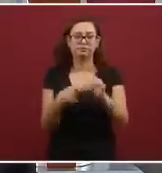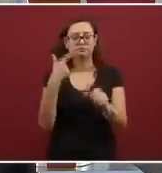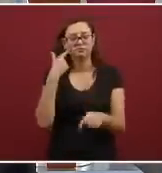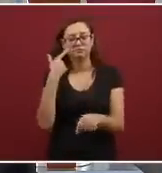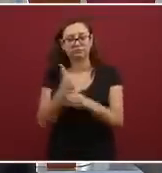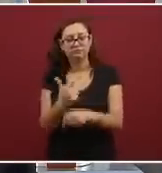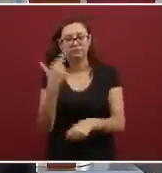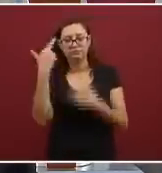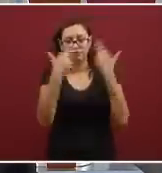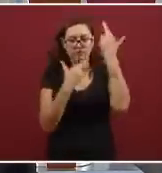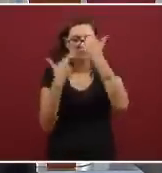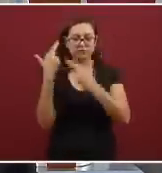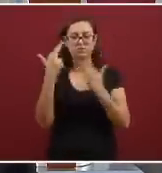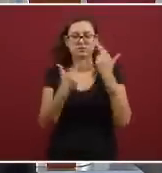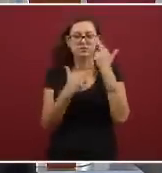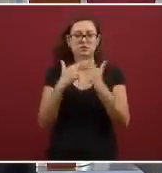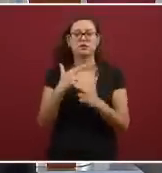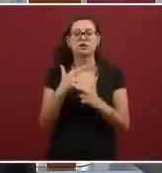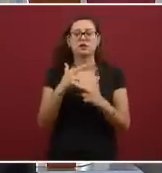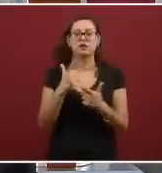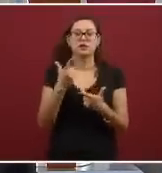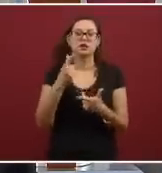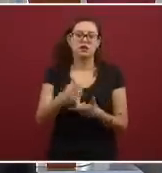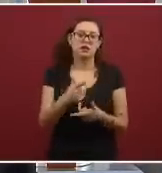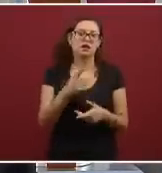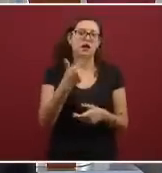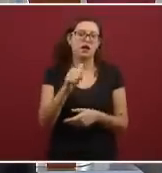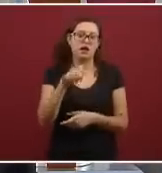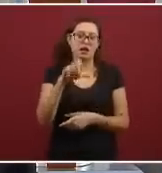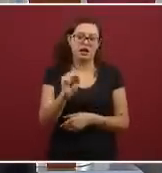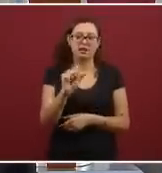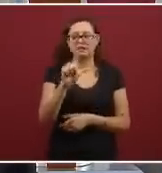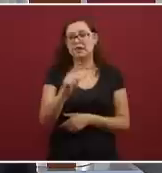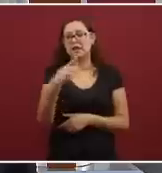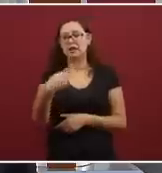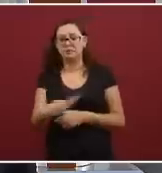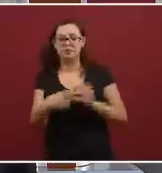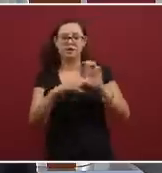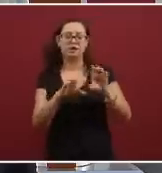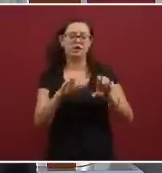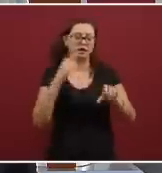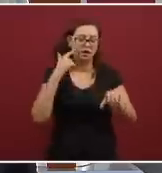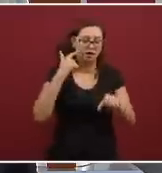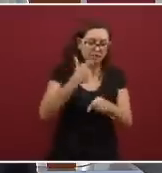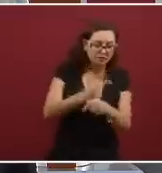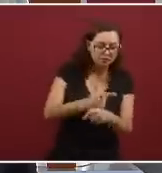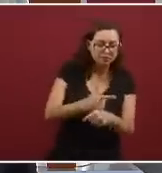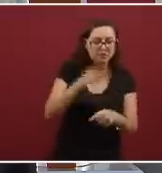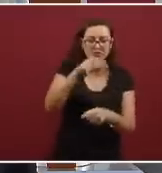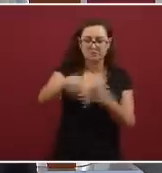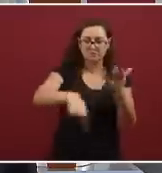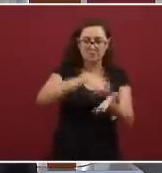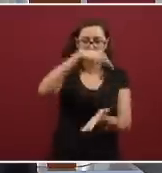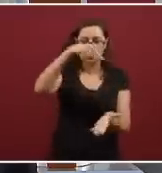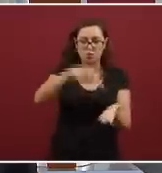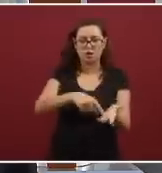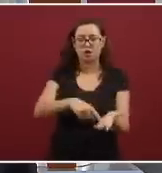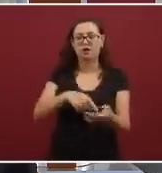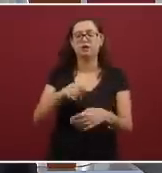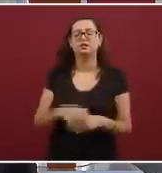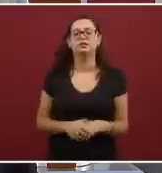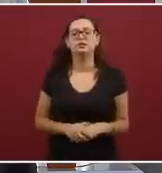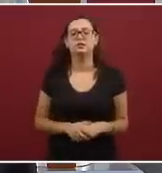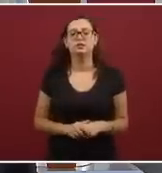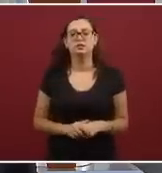verificaciones a las estaciones de servicio de gas LP. Y nada más damos un contexto general en el